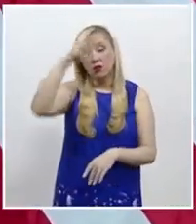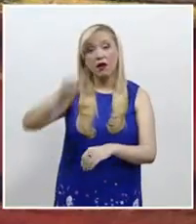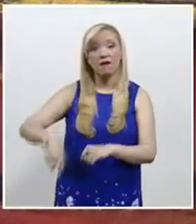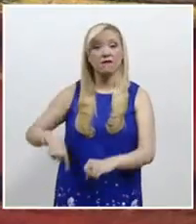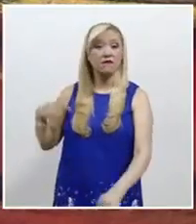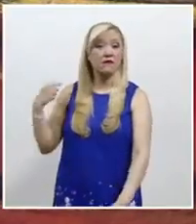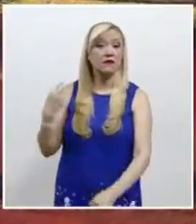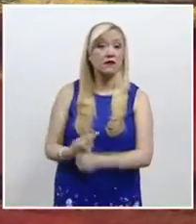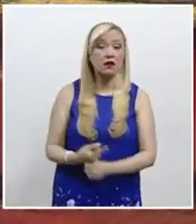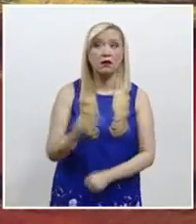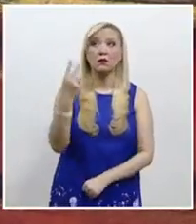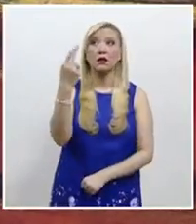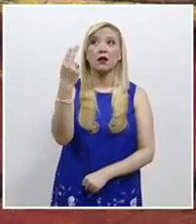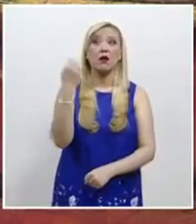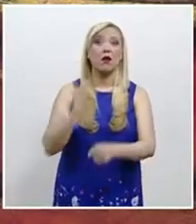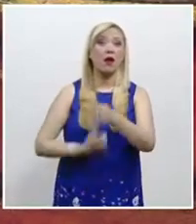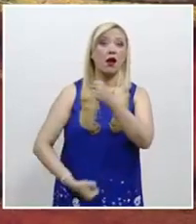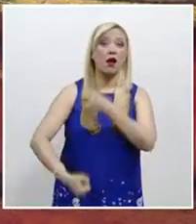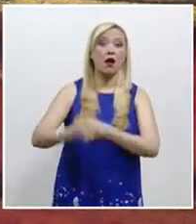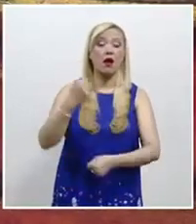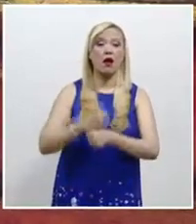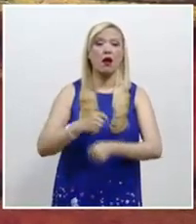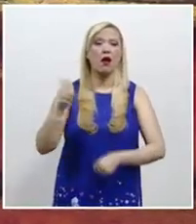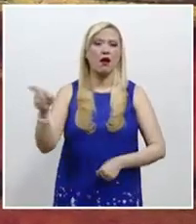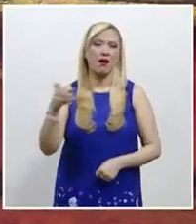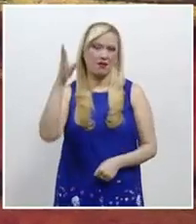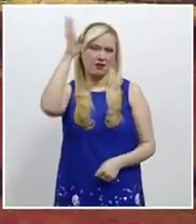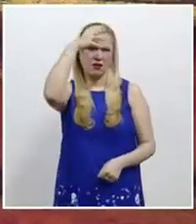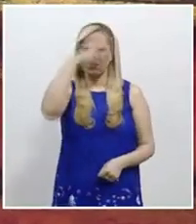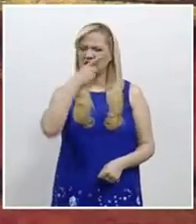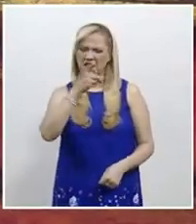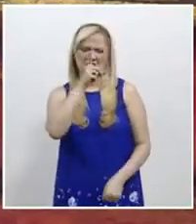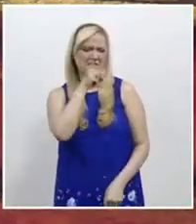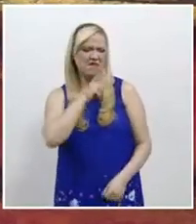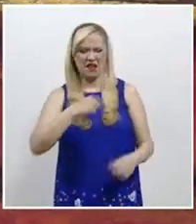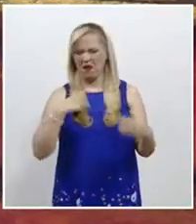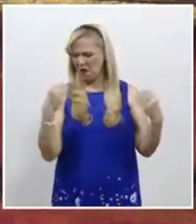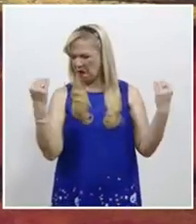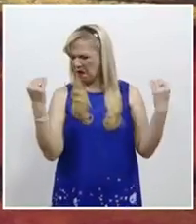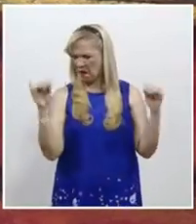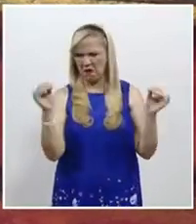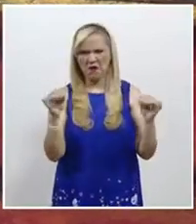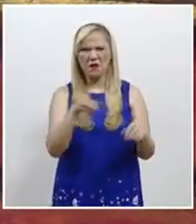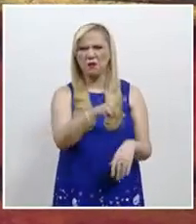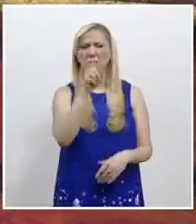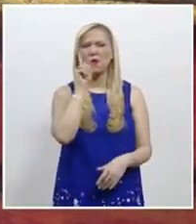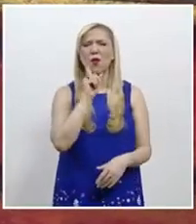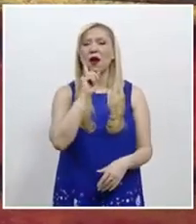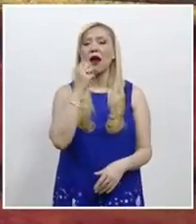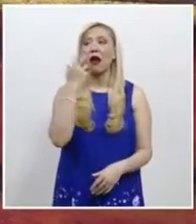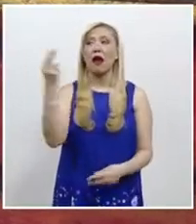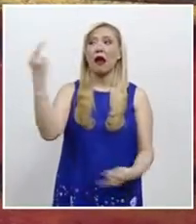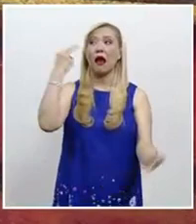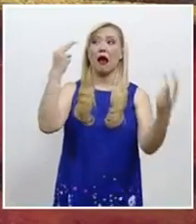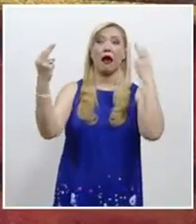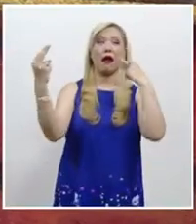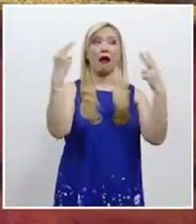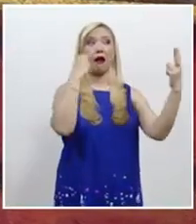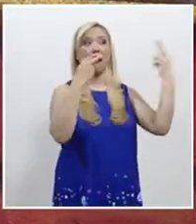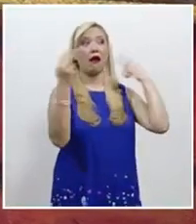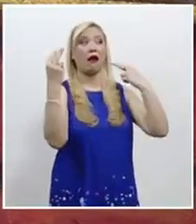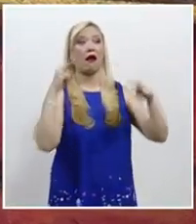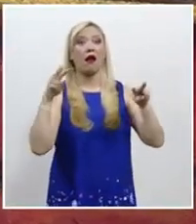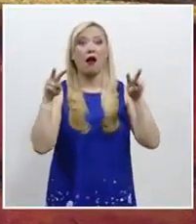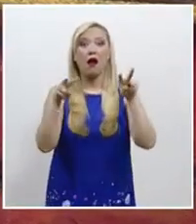hace más de 25 años. El exmandatario negó las acusaciones y aseguró que la escritora solo buscaba fama gratuita